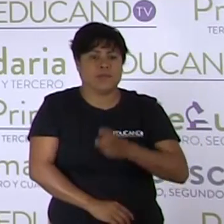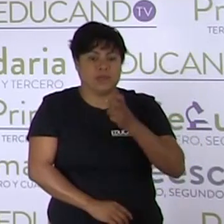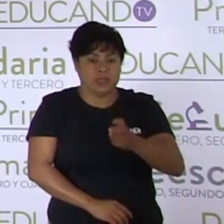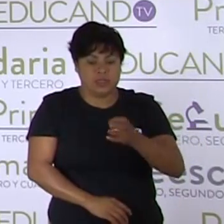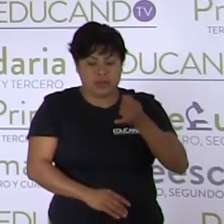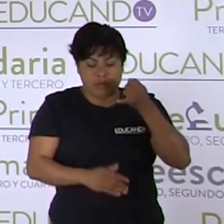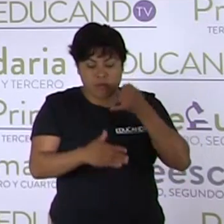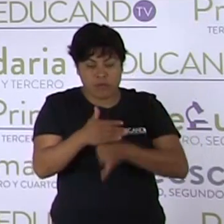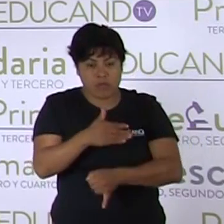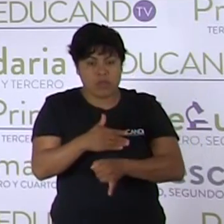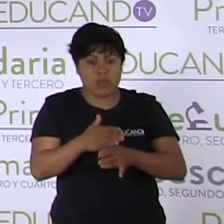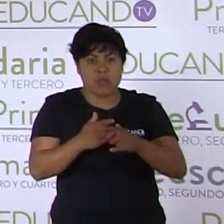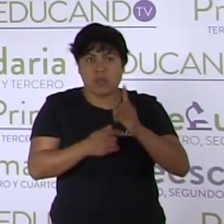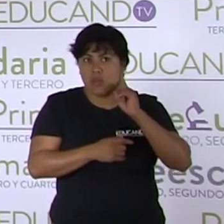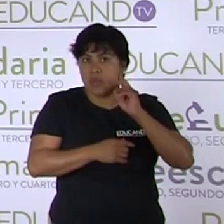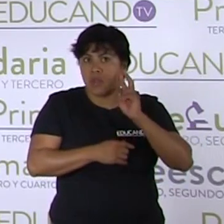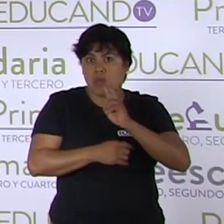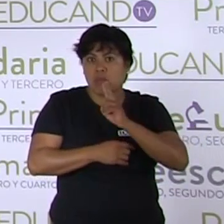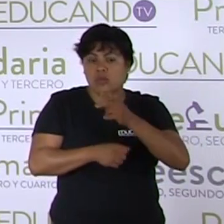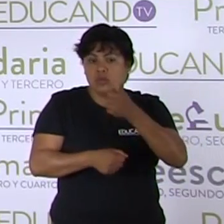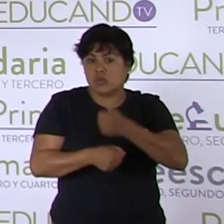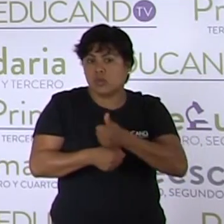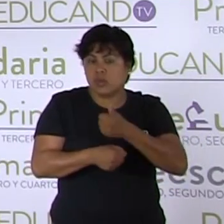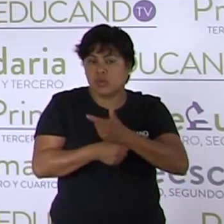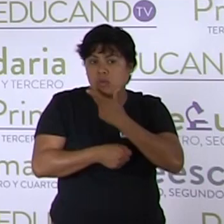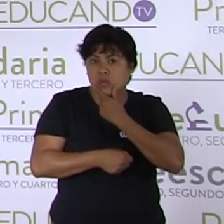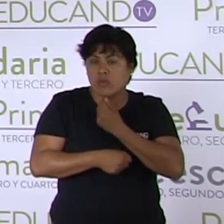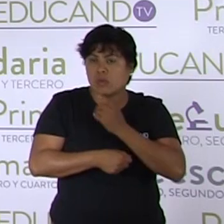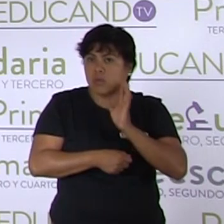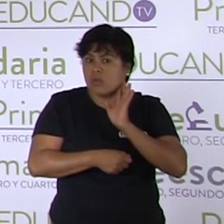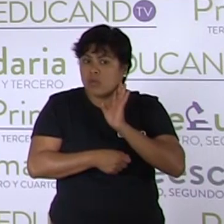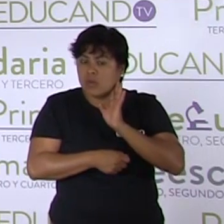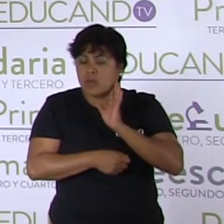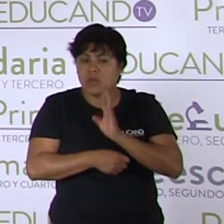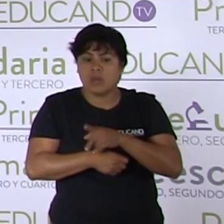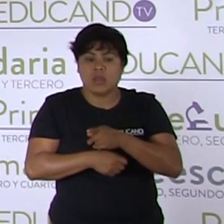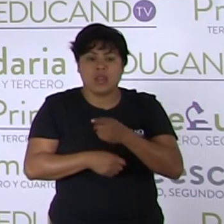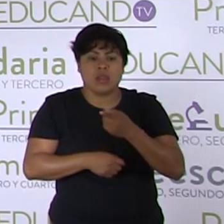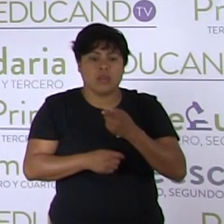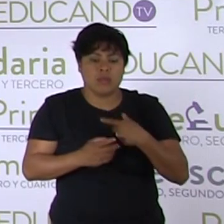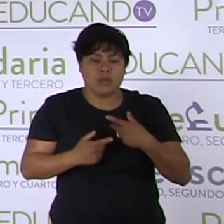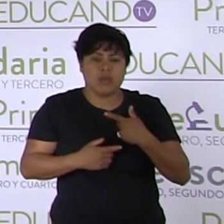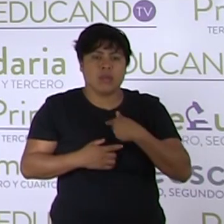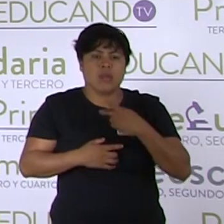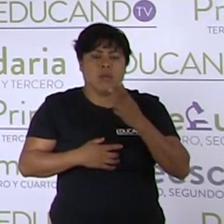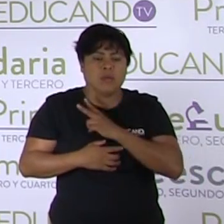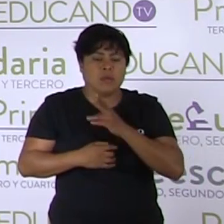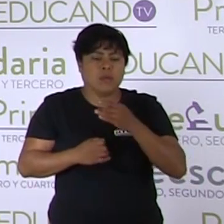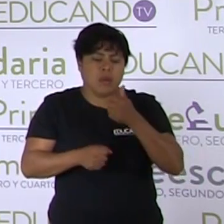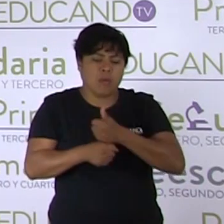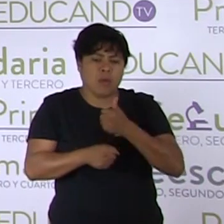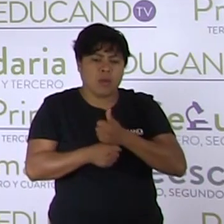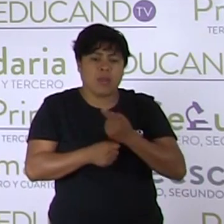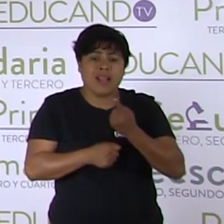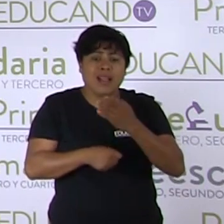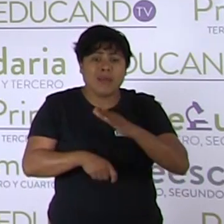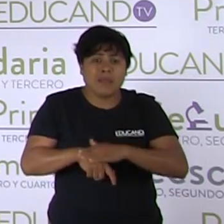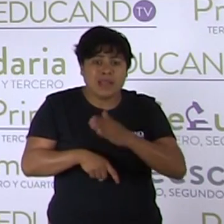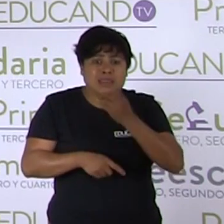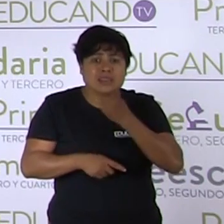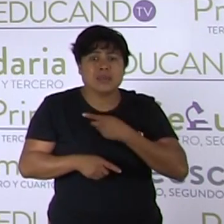del recinto llegó la voz del abuelo, todavía inexorable, a pesar de sus pulmones carcomidos. ¿Y qué